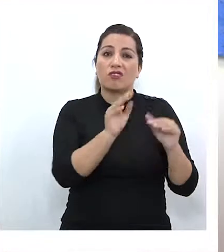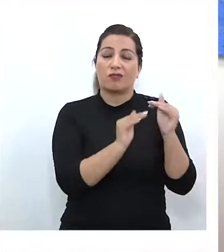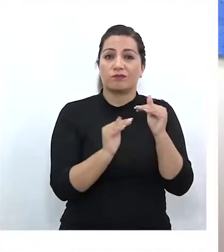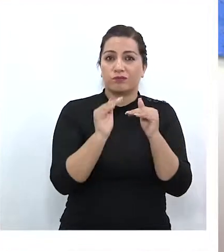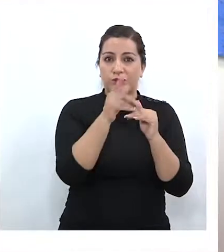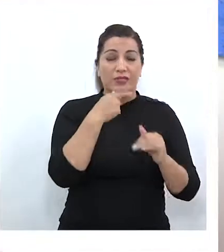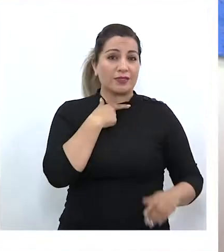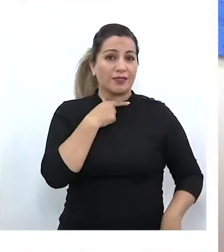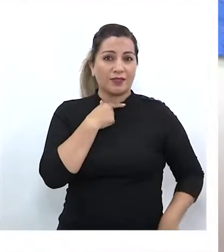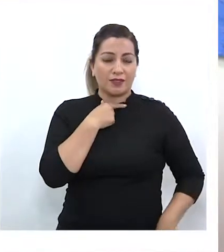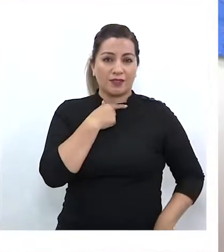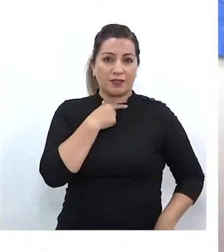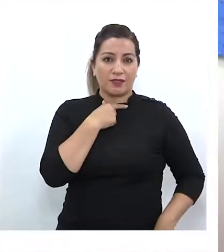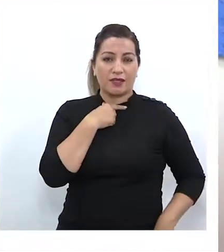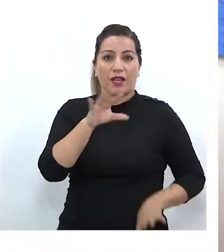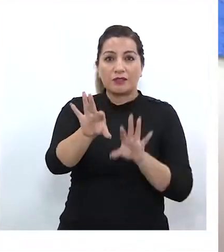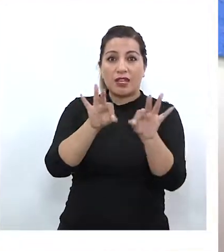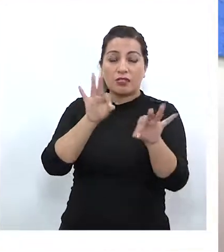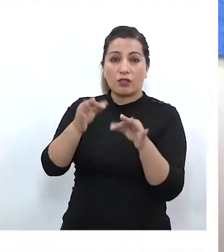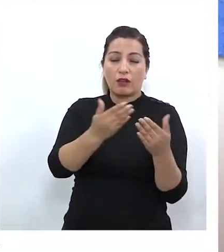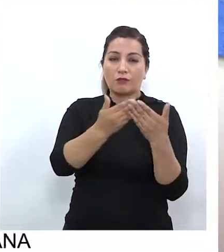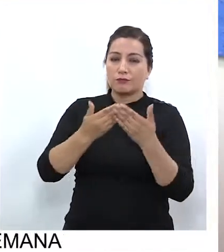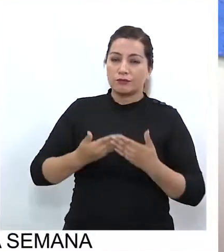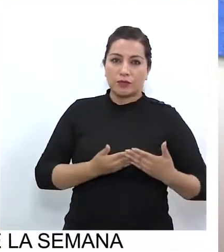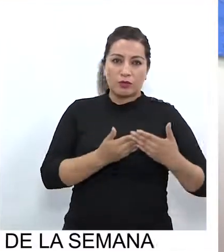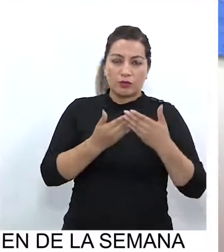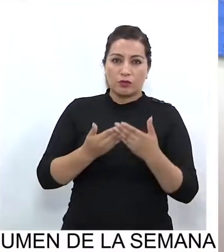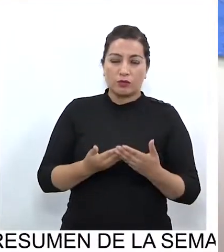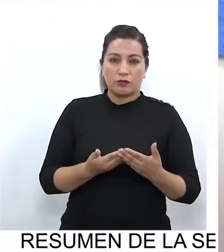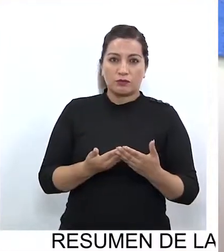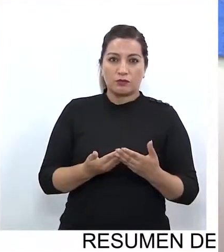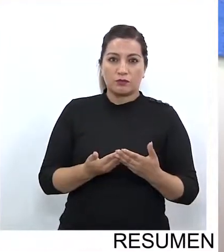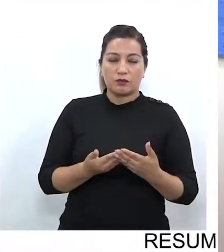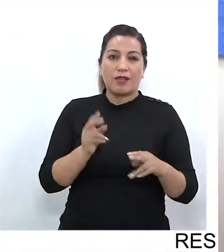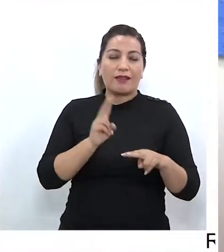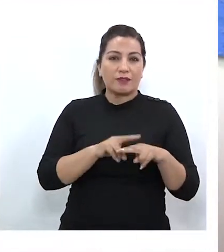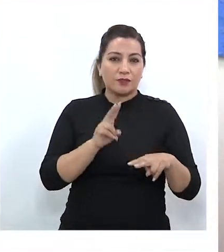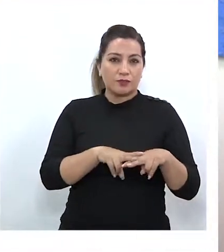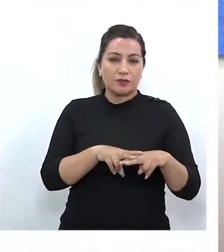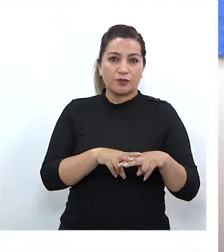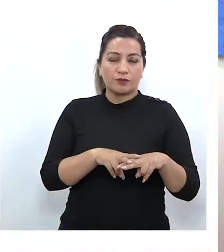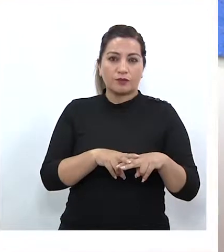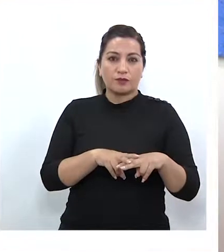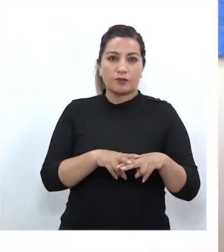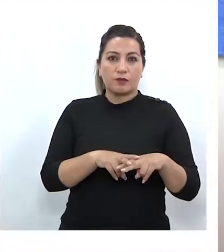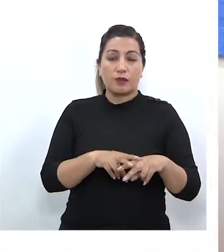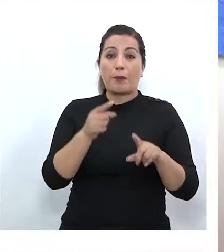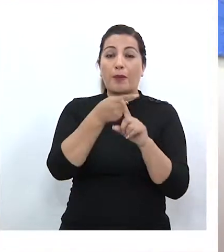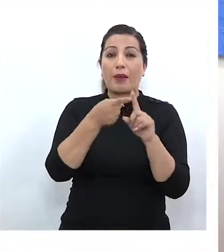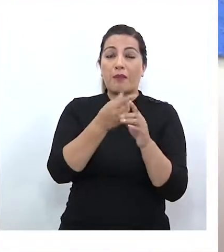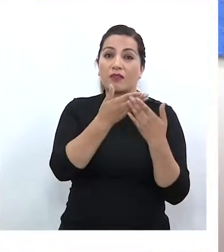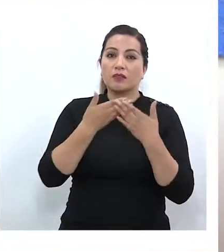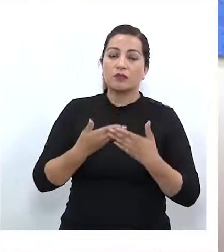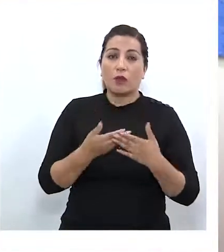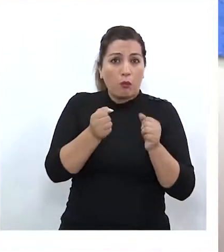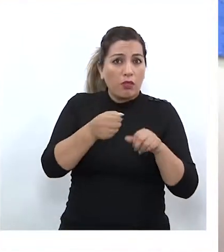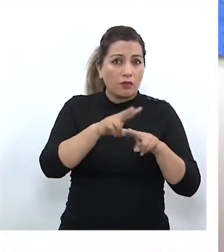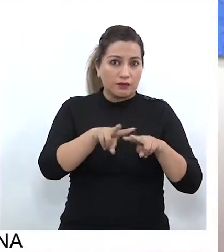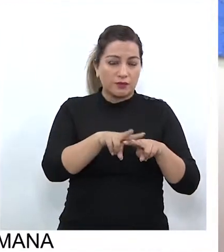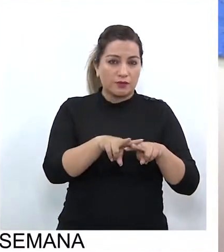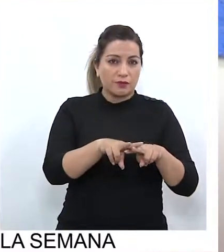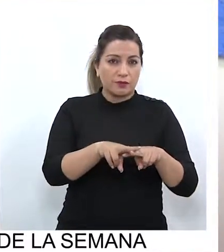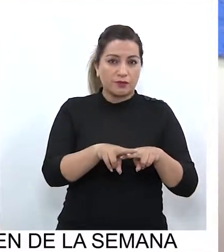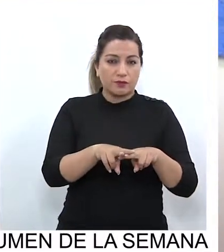académico que quieran seleccionar a sus alumnos sobre la base del mérito académico para la enseñanza media, lo puedan